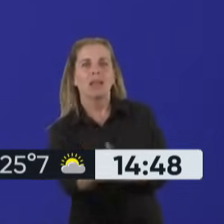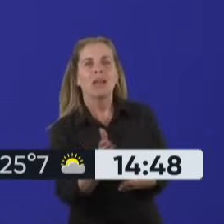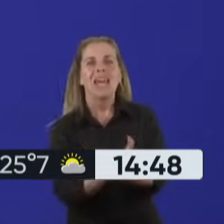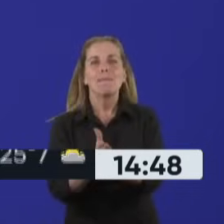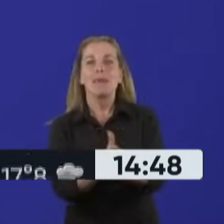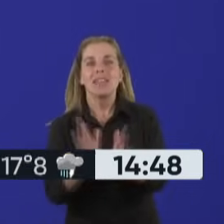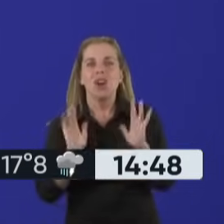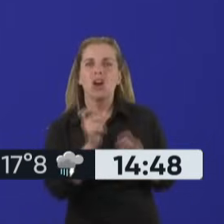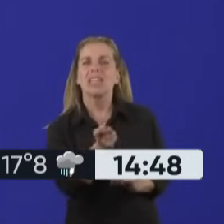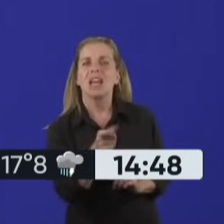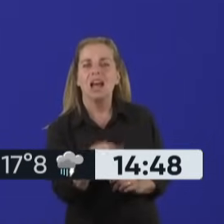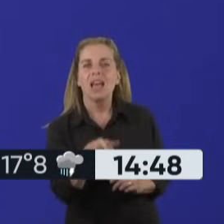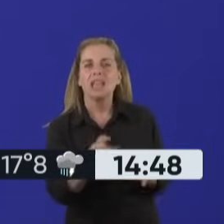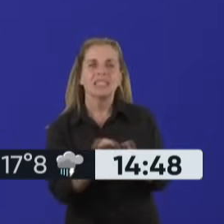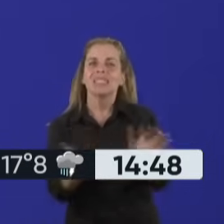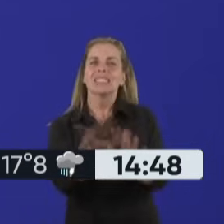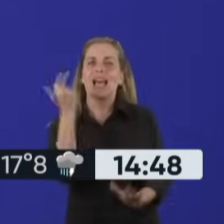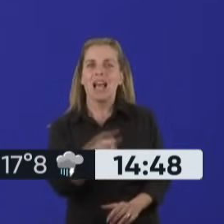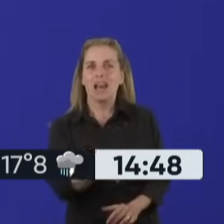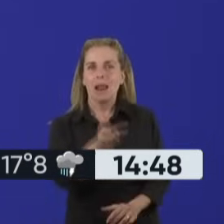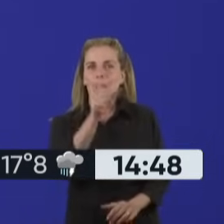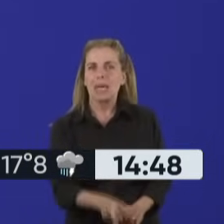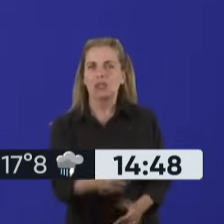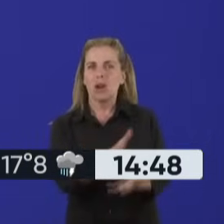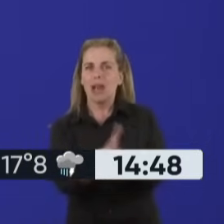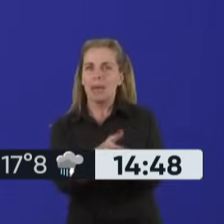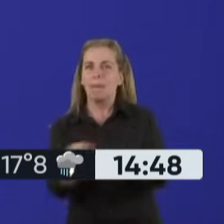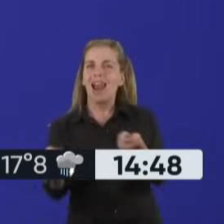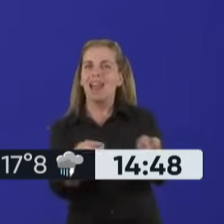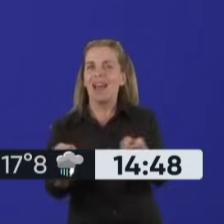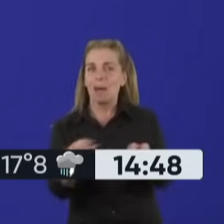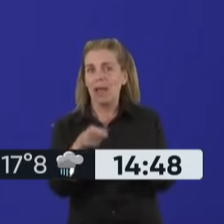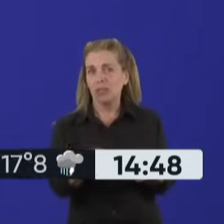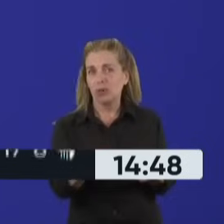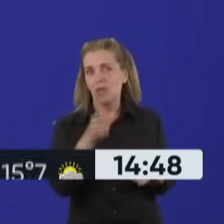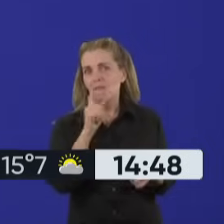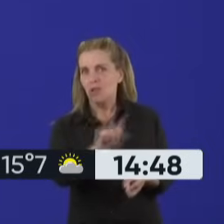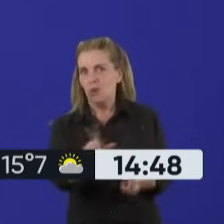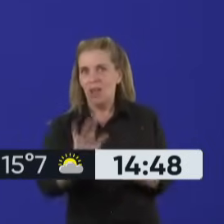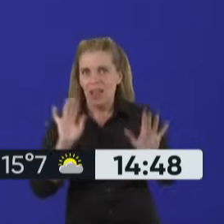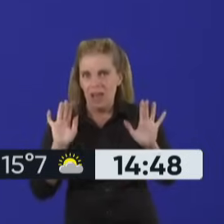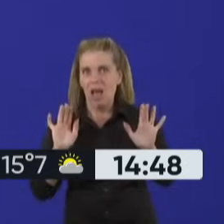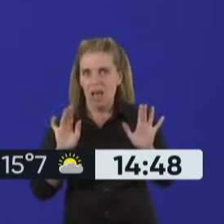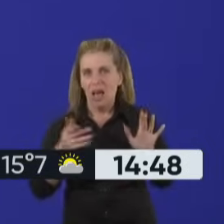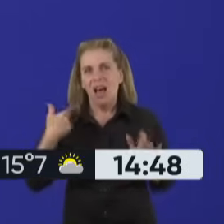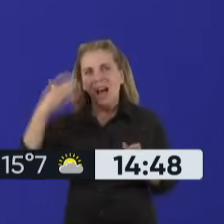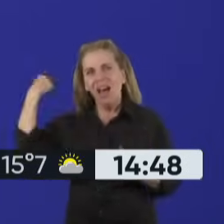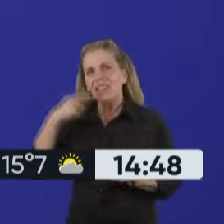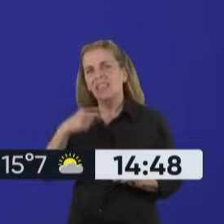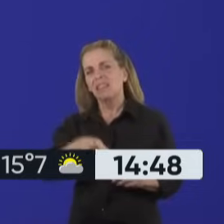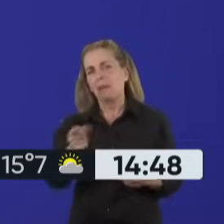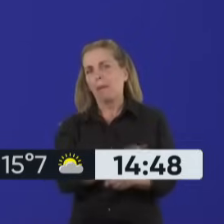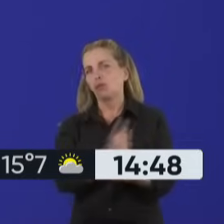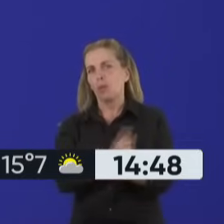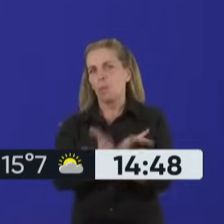ahí. Pero ahí cortar los cables no era tan fácil. De hecho, decían que era imposible. Cuando nosotros